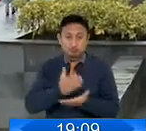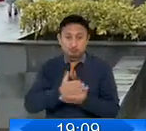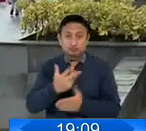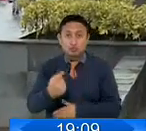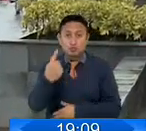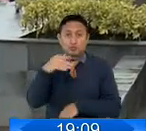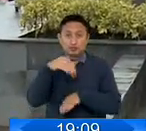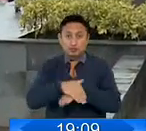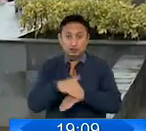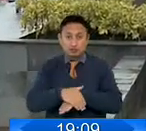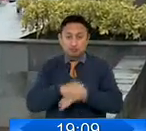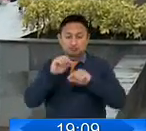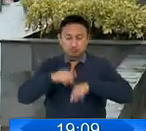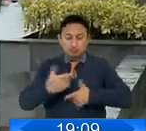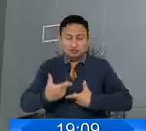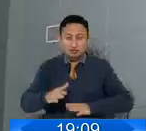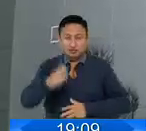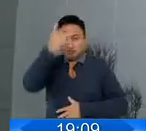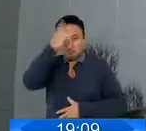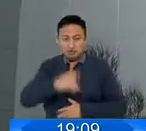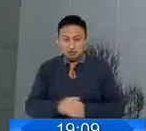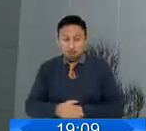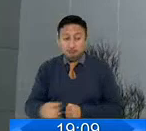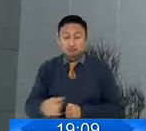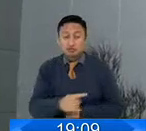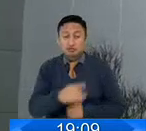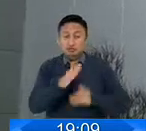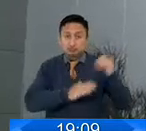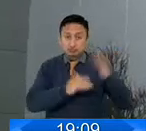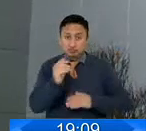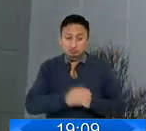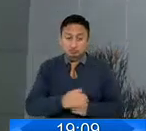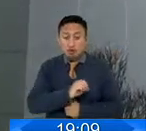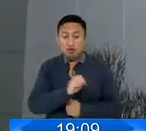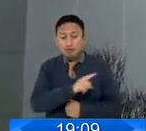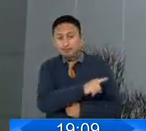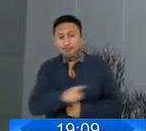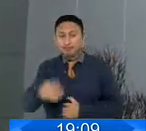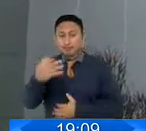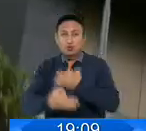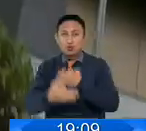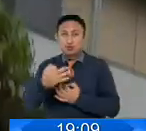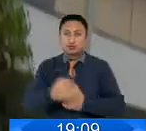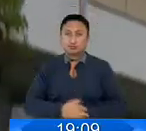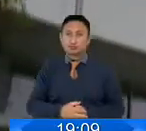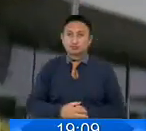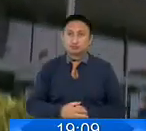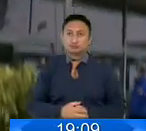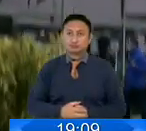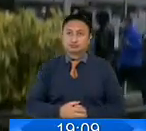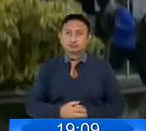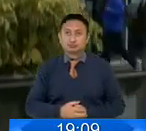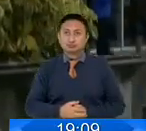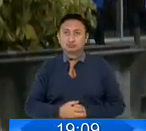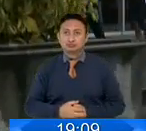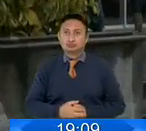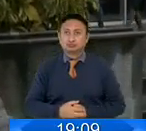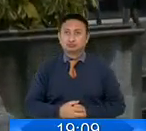donde se determinará si son sobreseídos o llamados a juicio informó el tornero